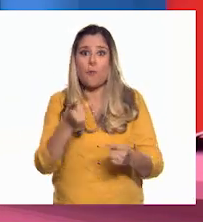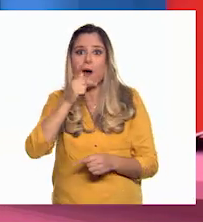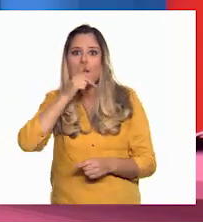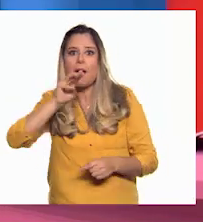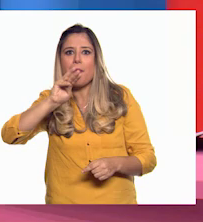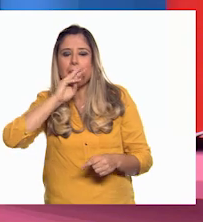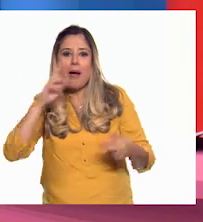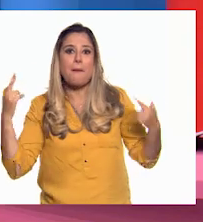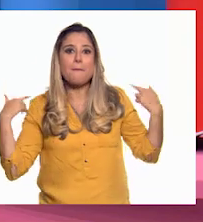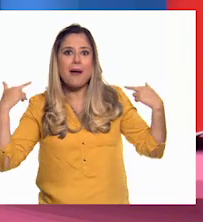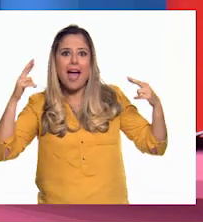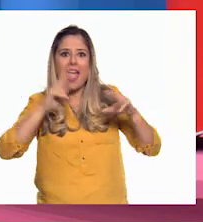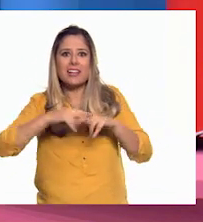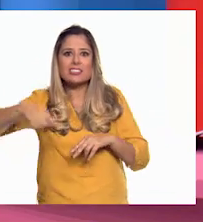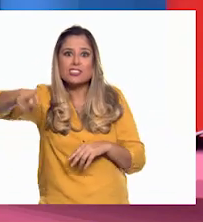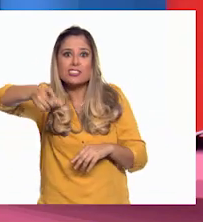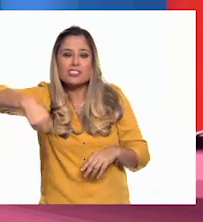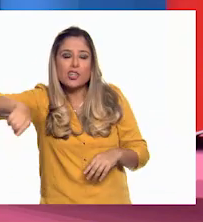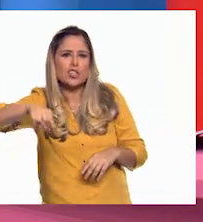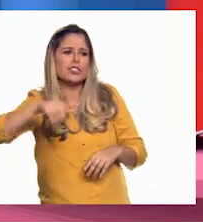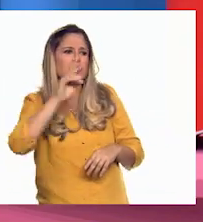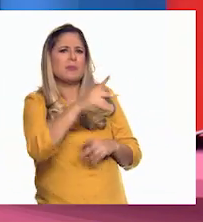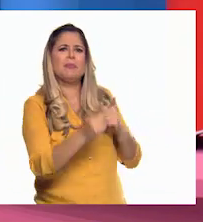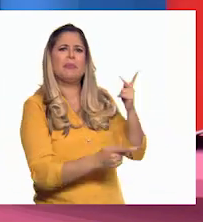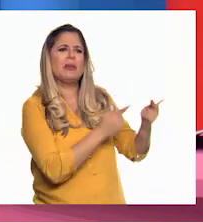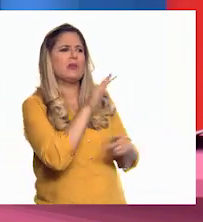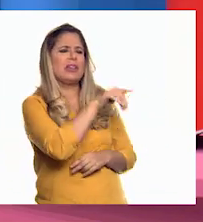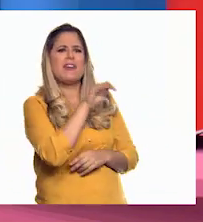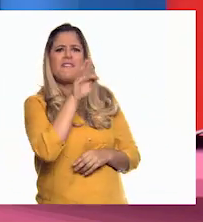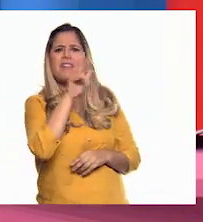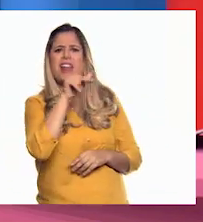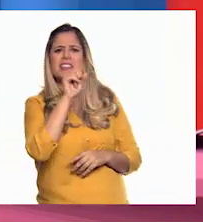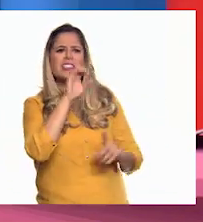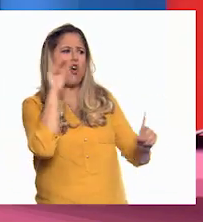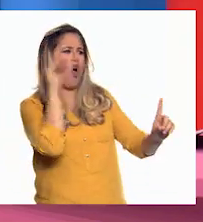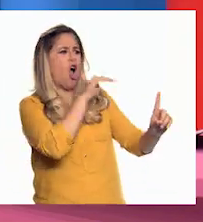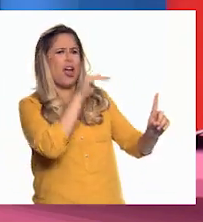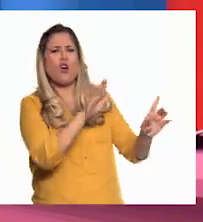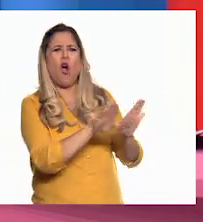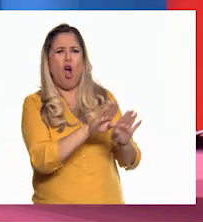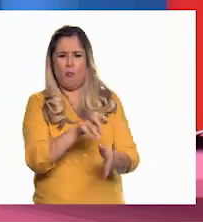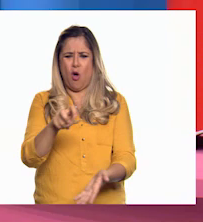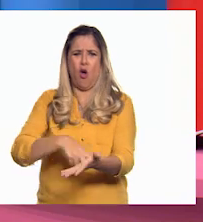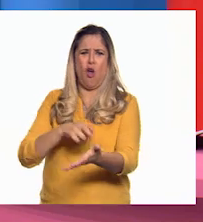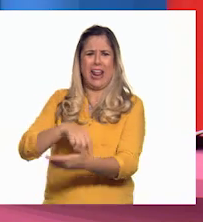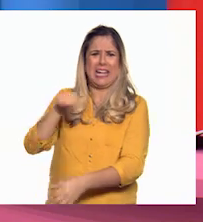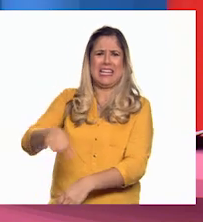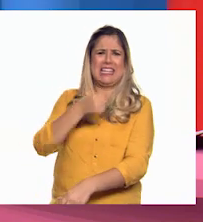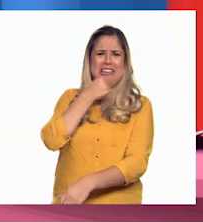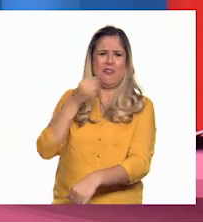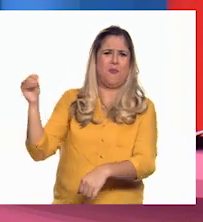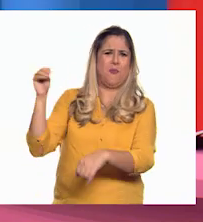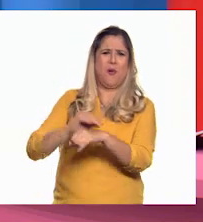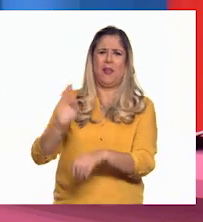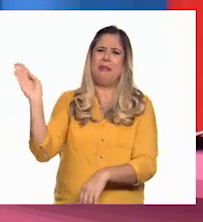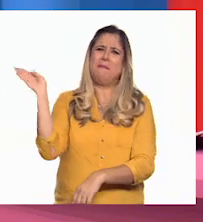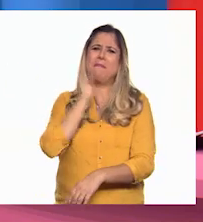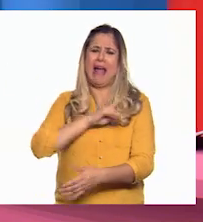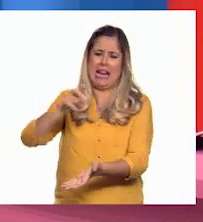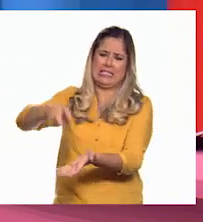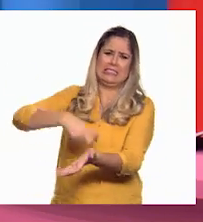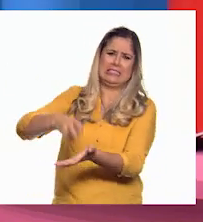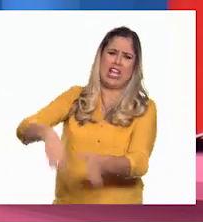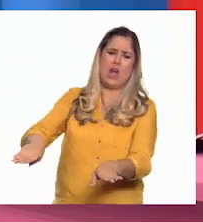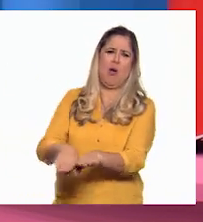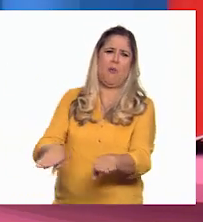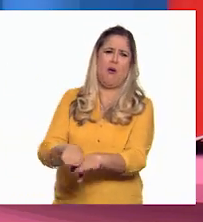las maestras y los maestros le escriben y le preguntan cómo hacer para corregir a los niños que se portan mal. Eso, más el libro aquel